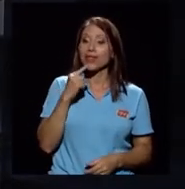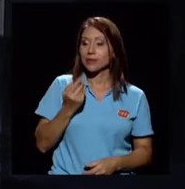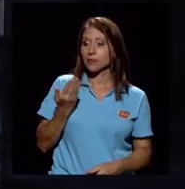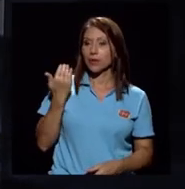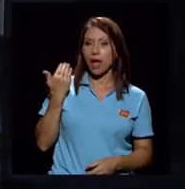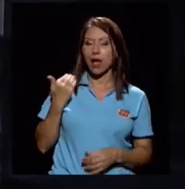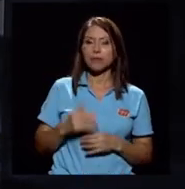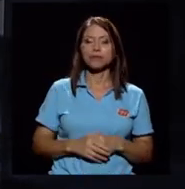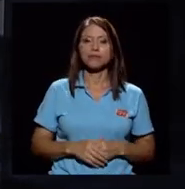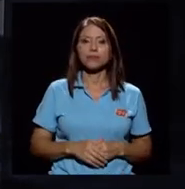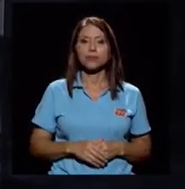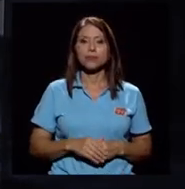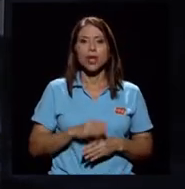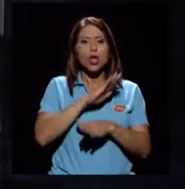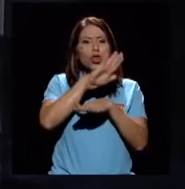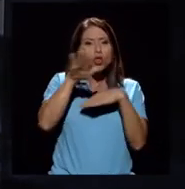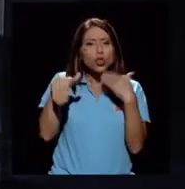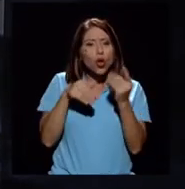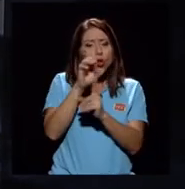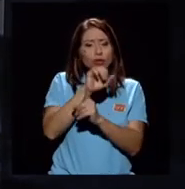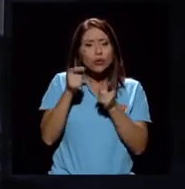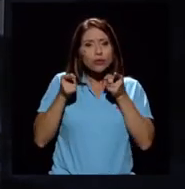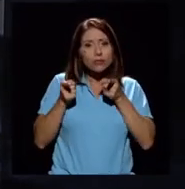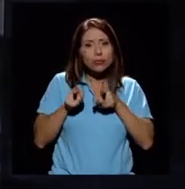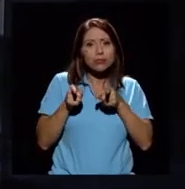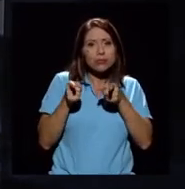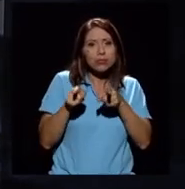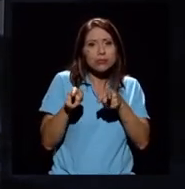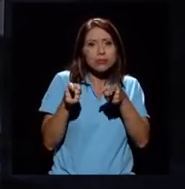corte todos estos eventos este